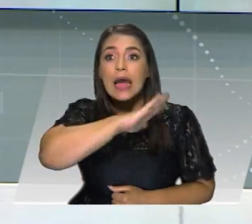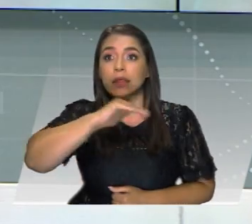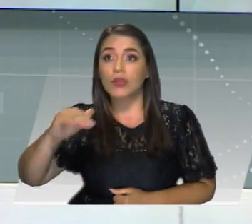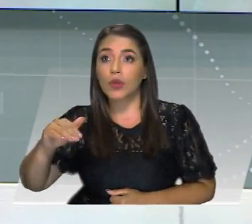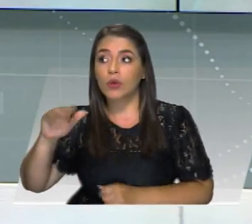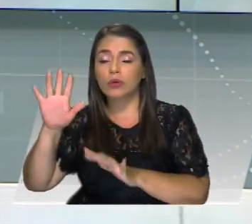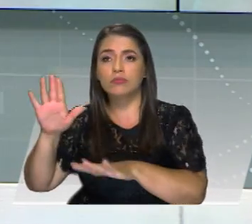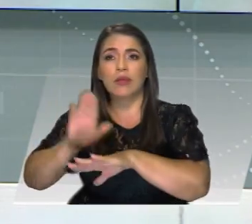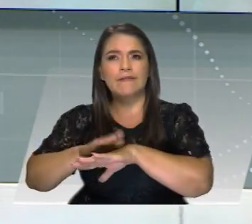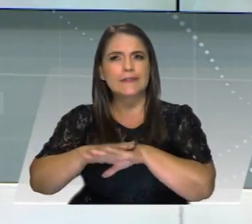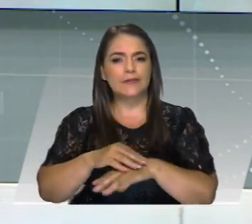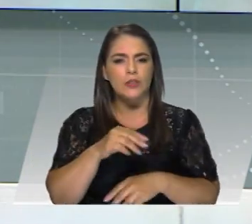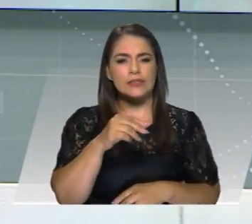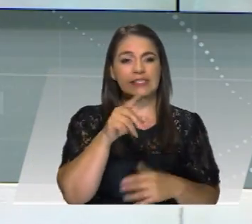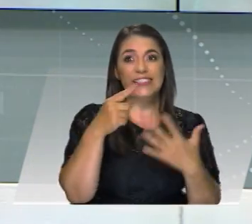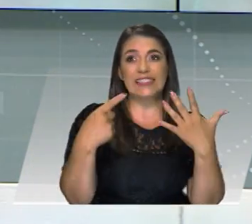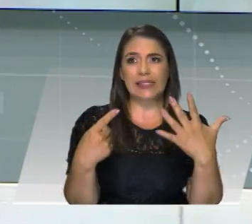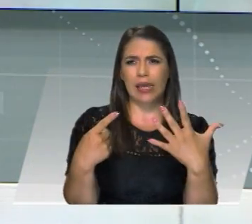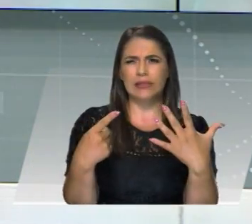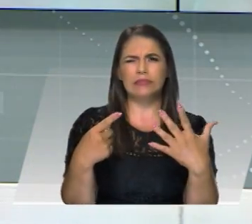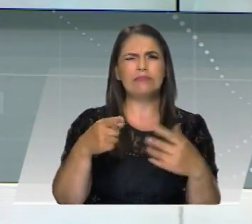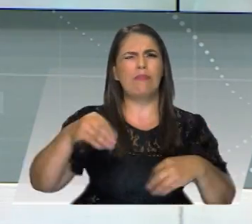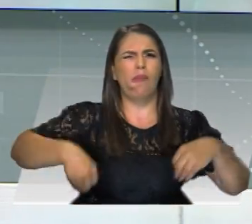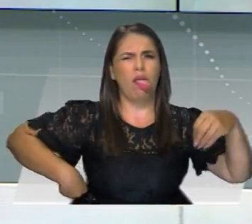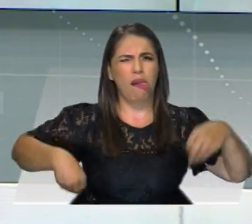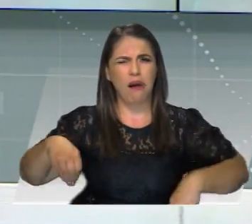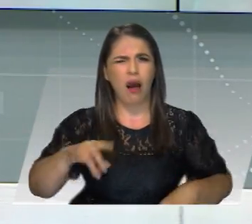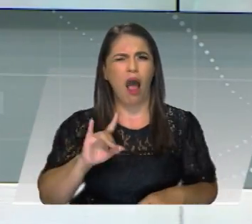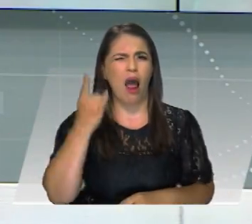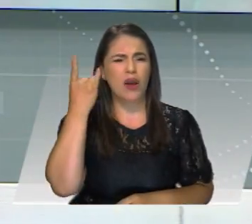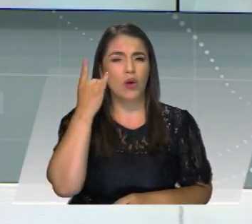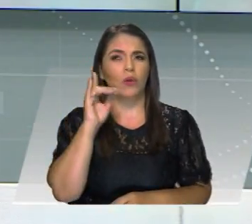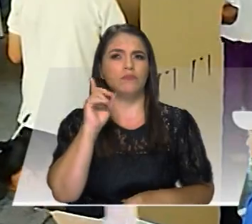ellos con riesgo alto por la cantidad de cédulas inscritas.